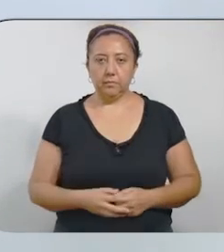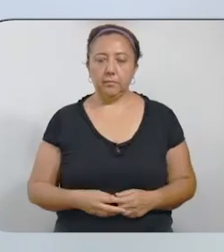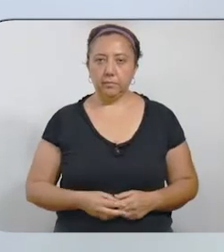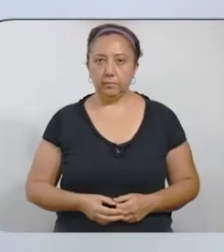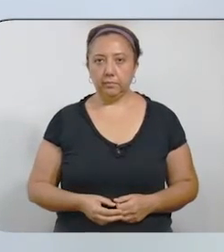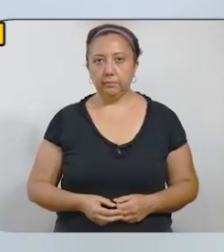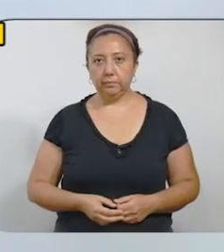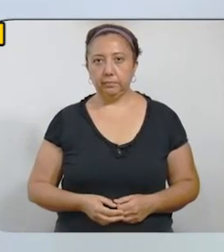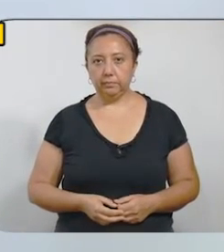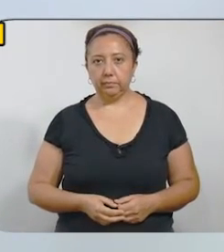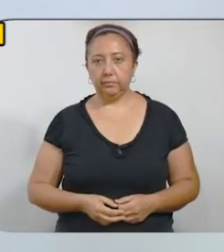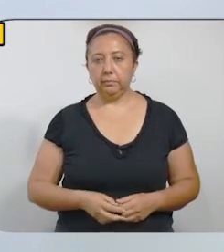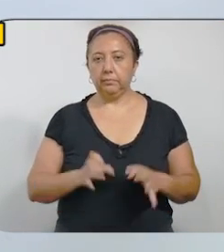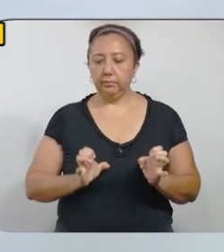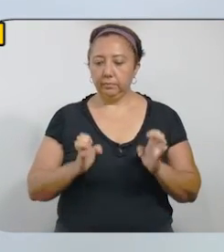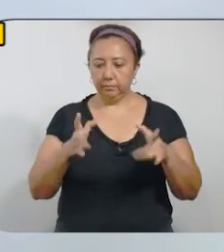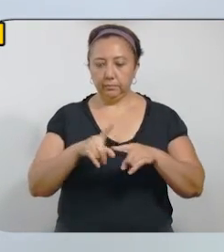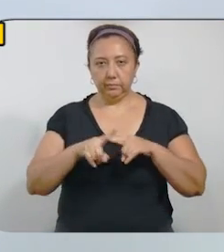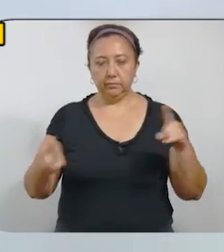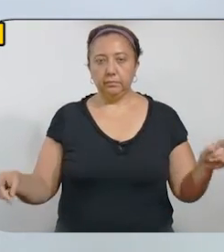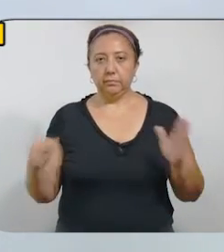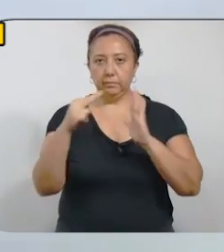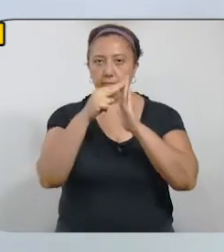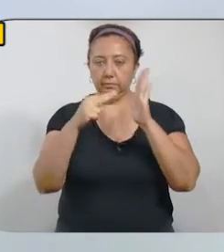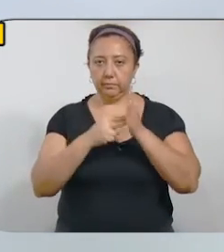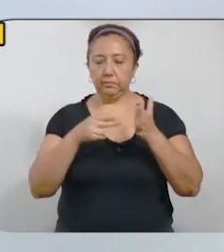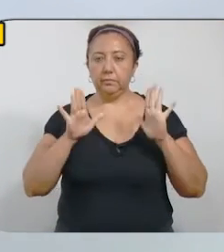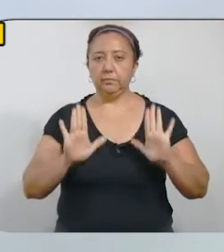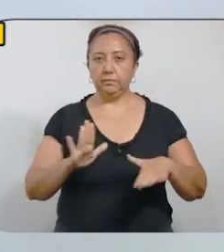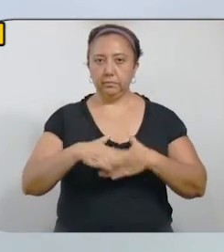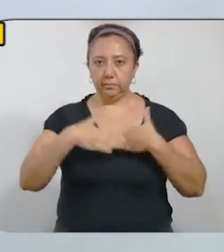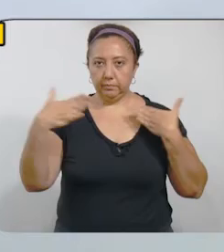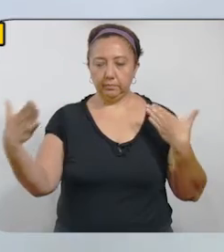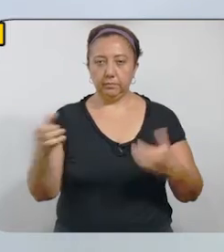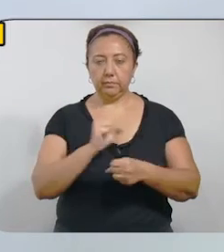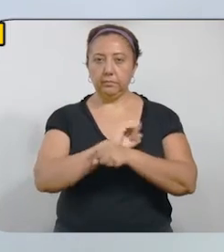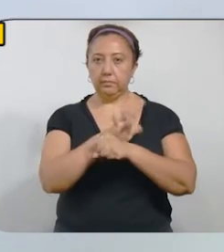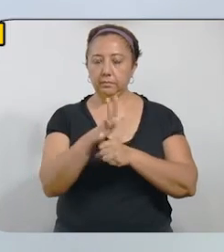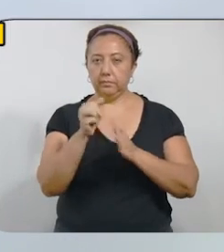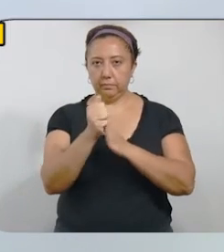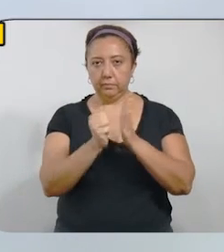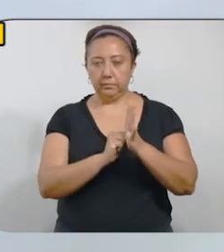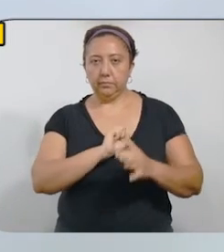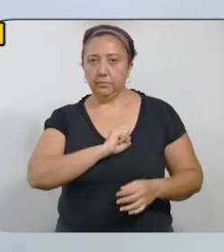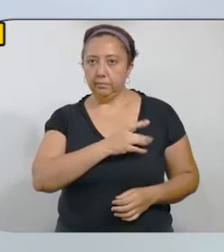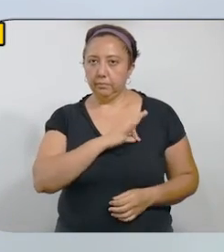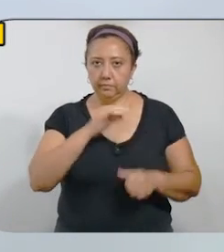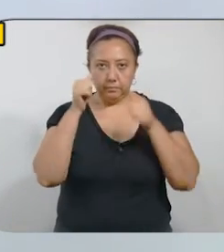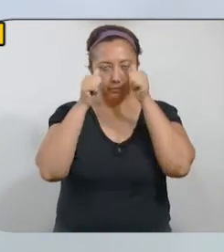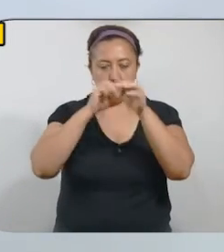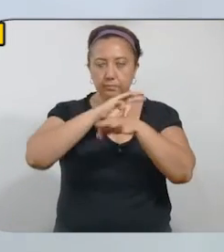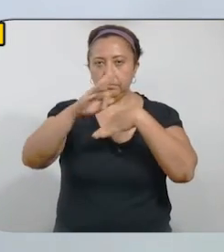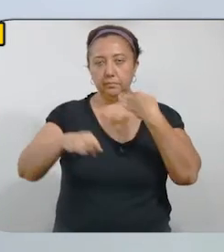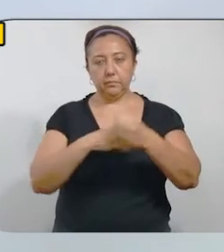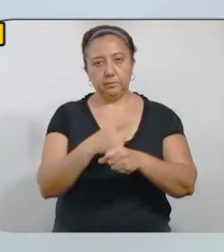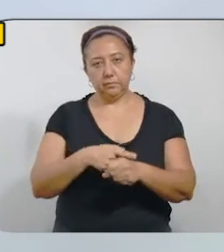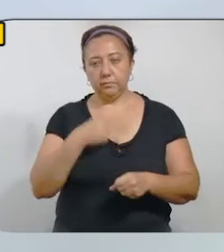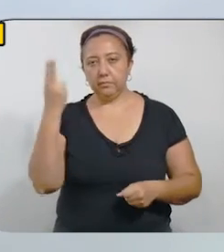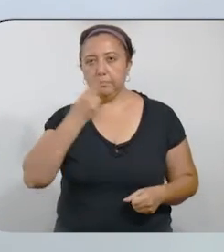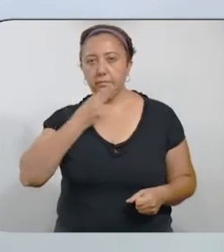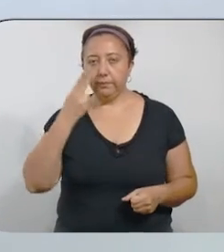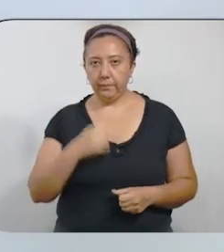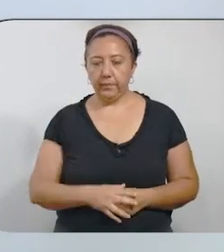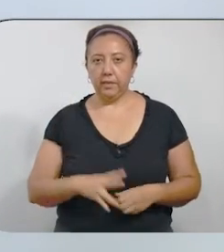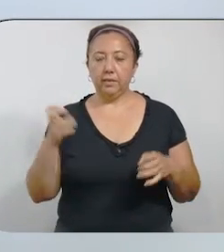coronavirus. Se han establecido diversas medidas para frenar el avance del coronavirus y el sistema de salud pueda atender a todos los contagiados que lo